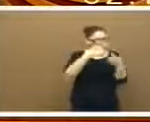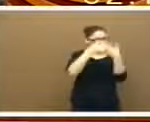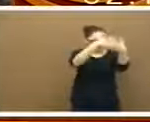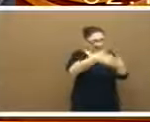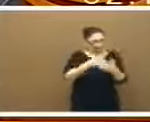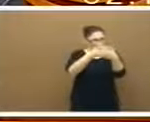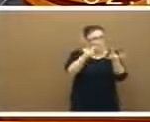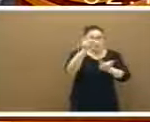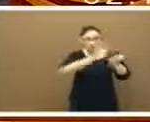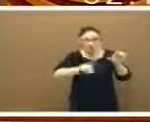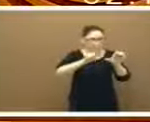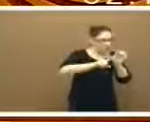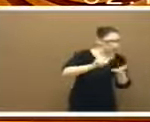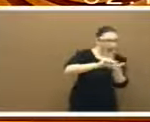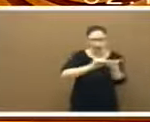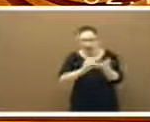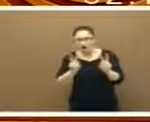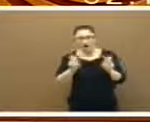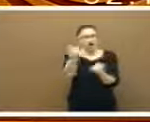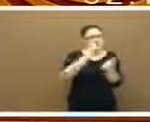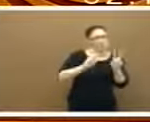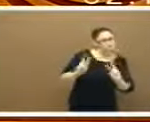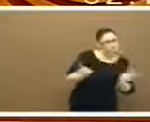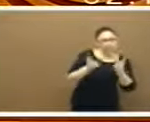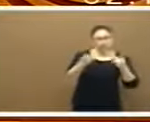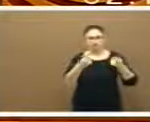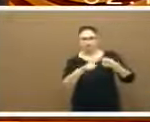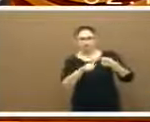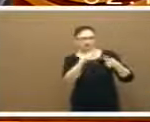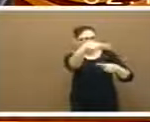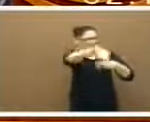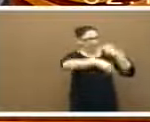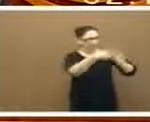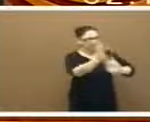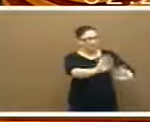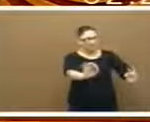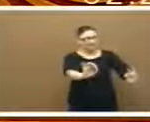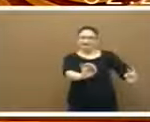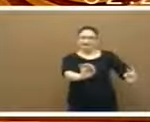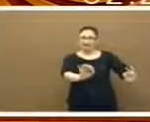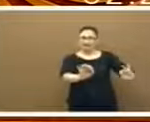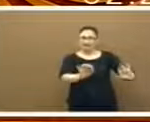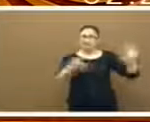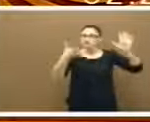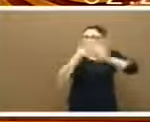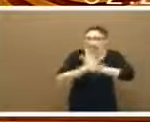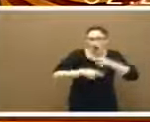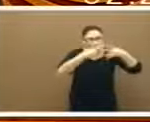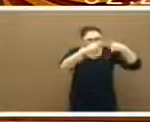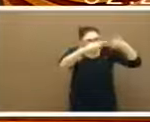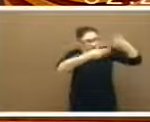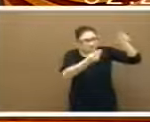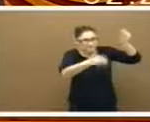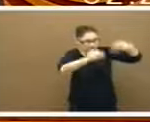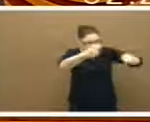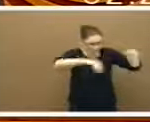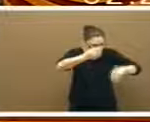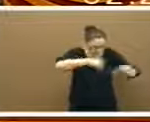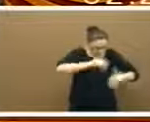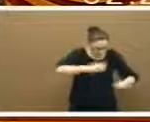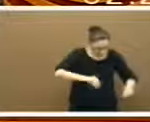en Extremadura, para reactivar la economía, para desmantelar el servicio, el estado de bienestar. Es decir, son una serie de cuestiones que, sumadas, dan